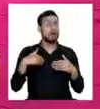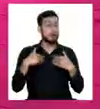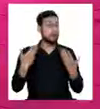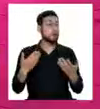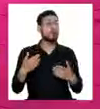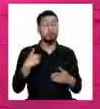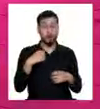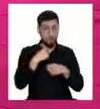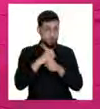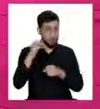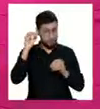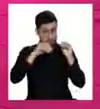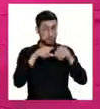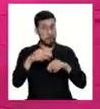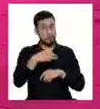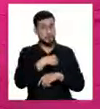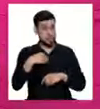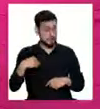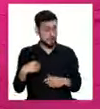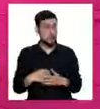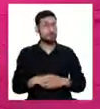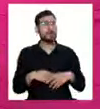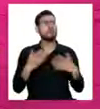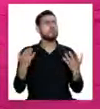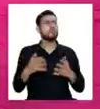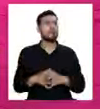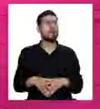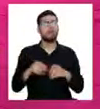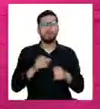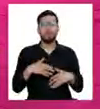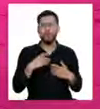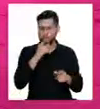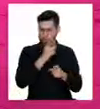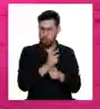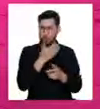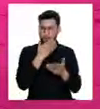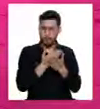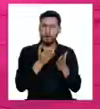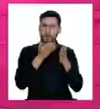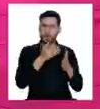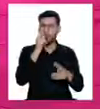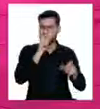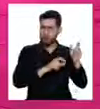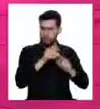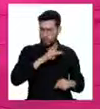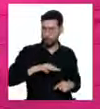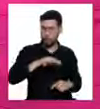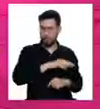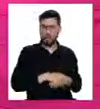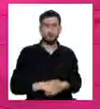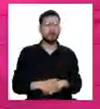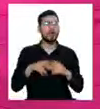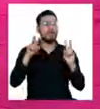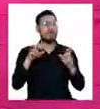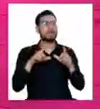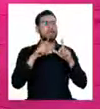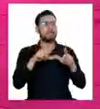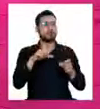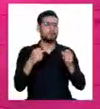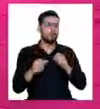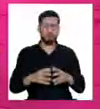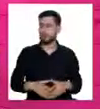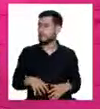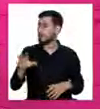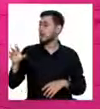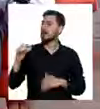venimos implementando desde el ministerio a efectos de implementar correctamente de cara a la población el tema de licencia de conducir.